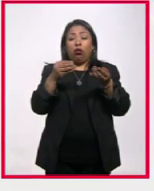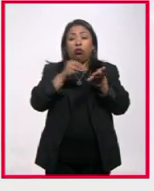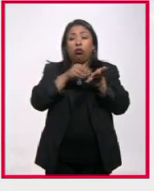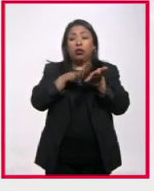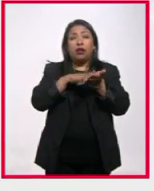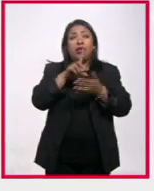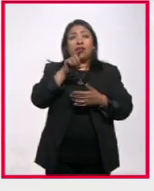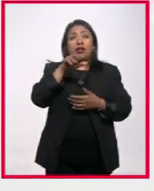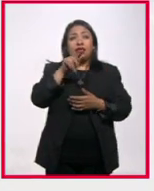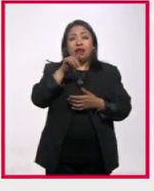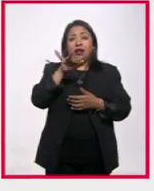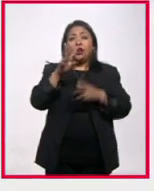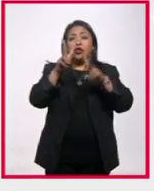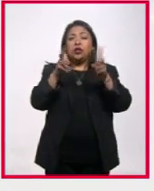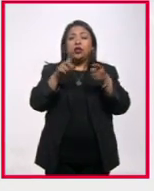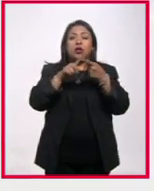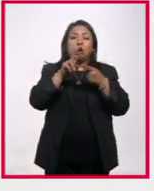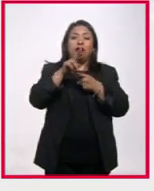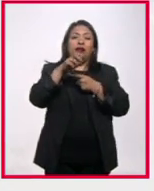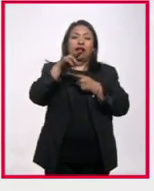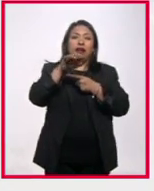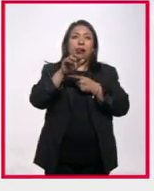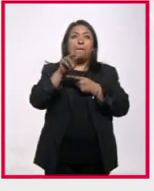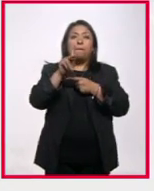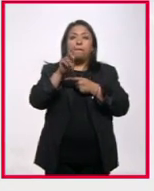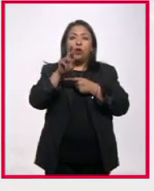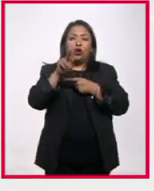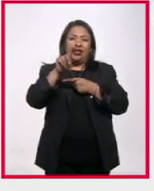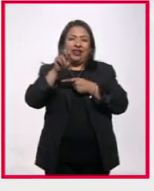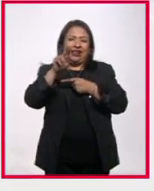Dante Liano titulado Requiem por Teresa.